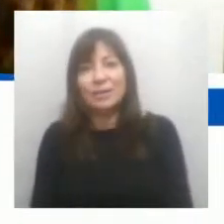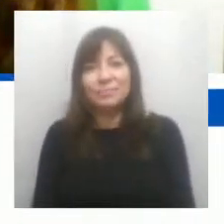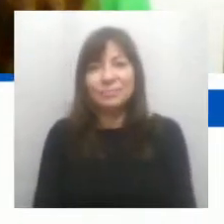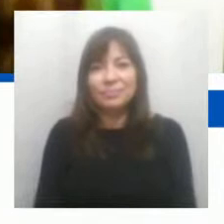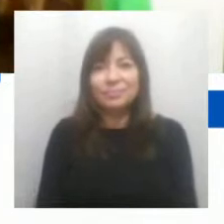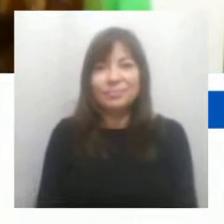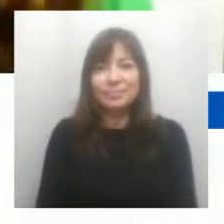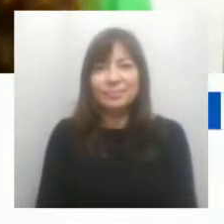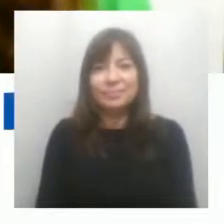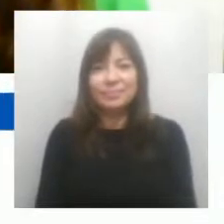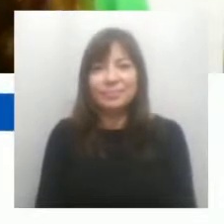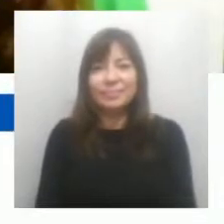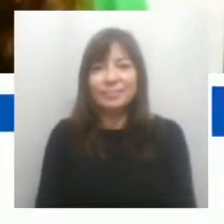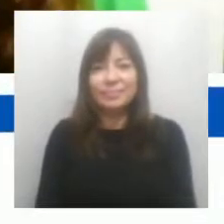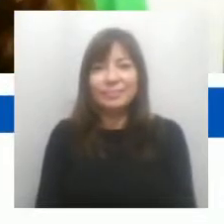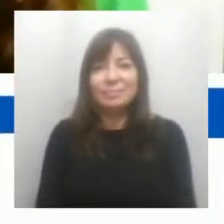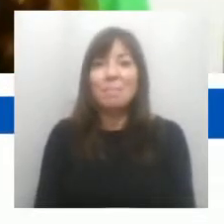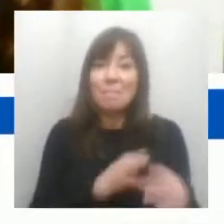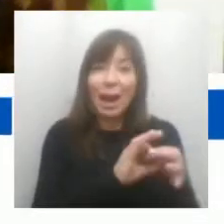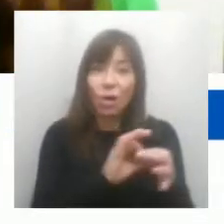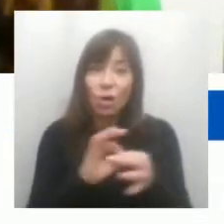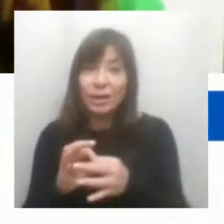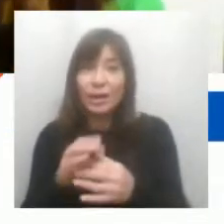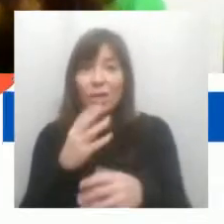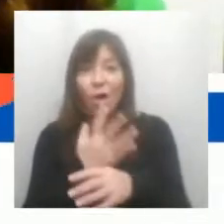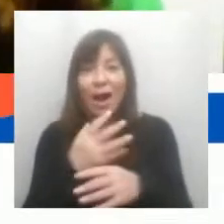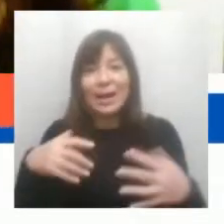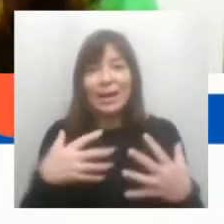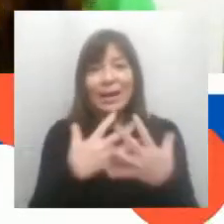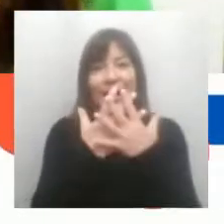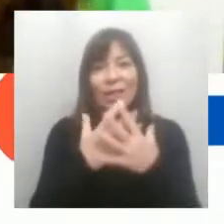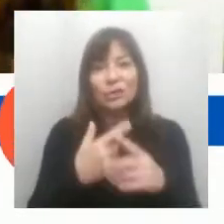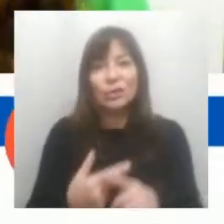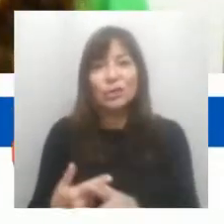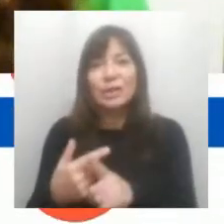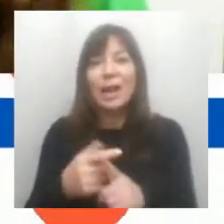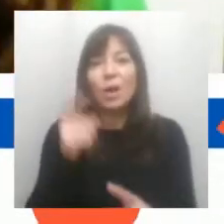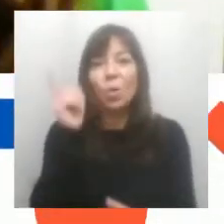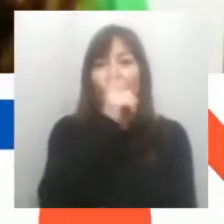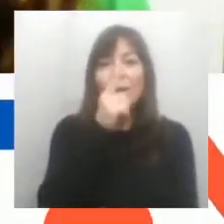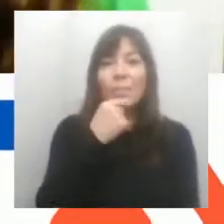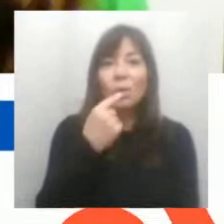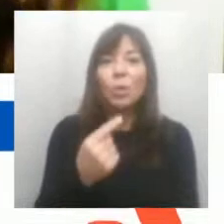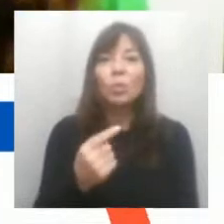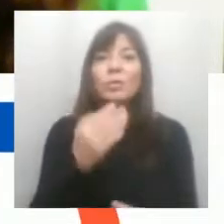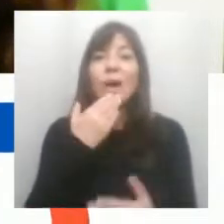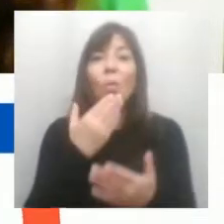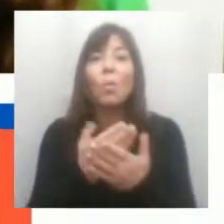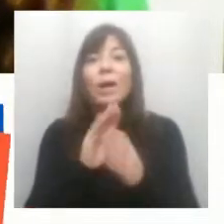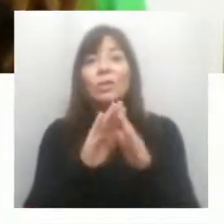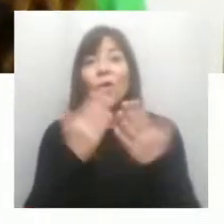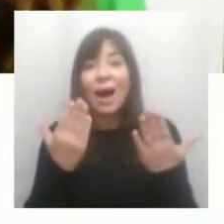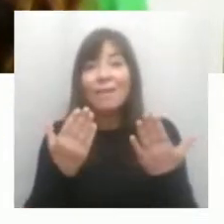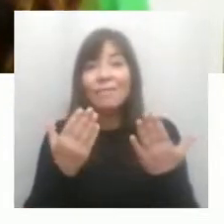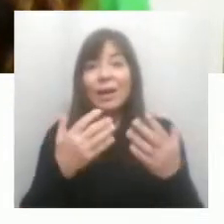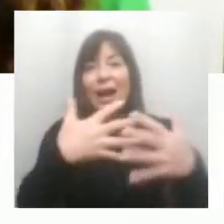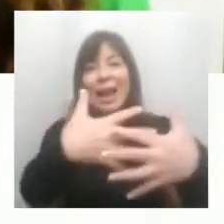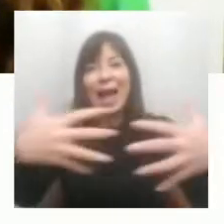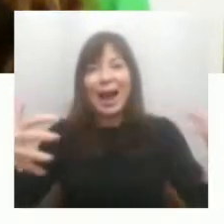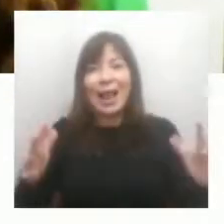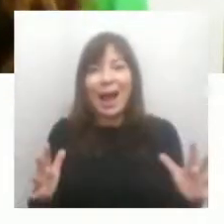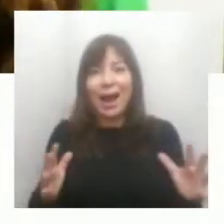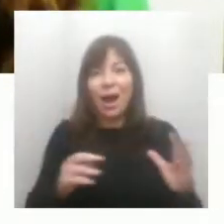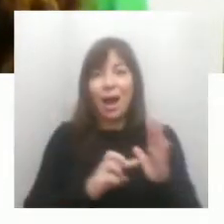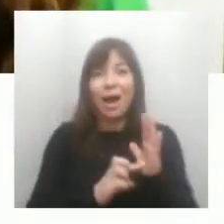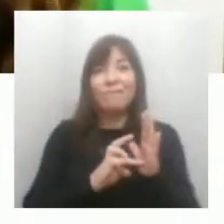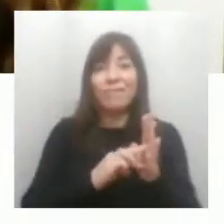síganos también para más contenido a través de las redes sociales. La última pregunta, dicen, ¿cuándo abren? Cuando la granja llegue a fase 2, vamos a